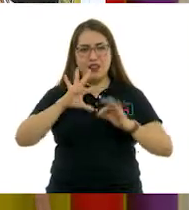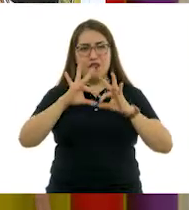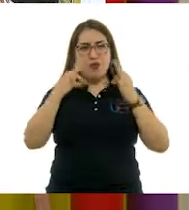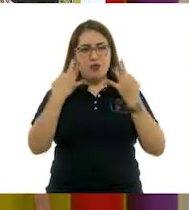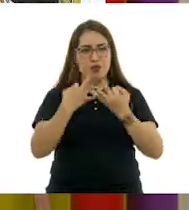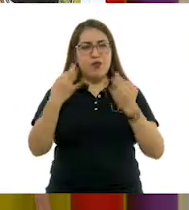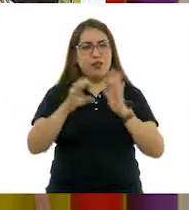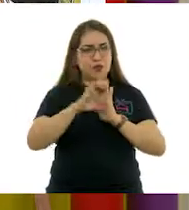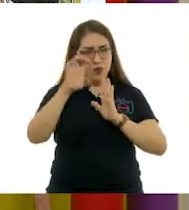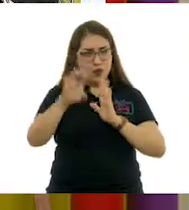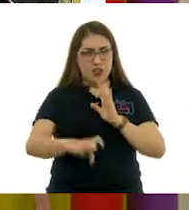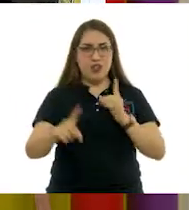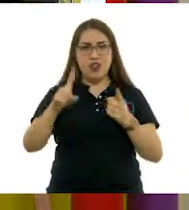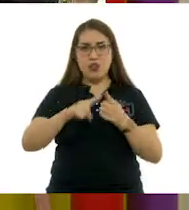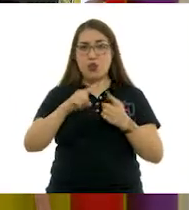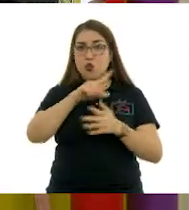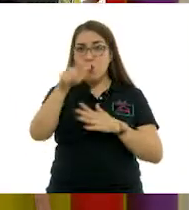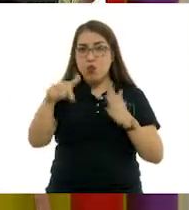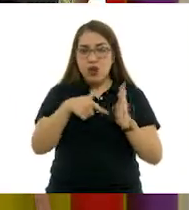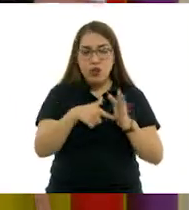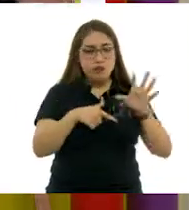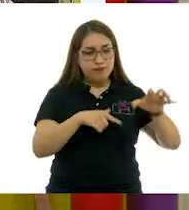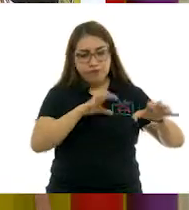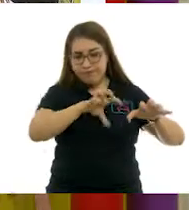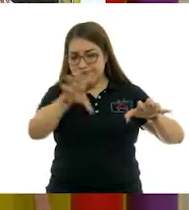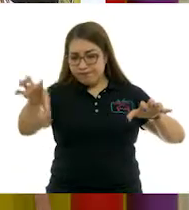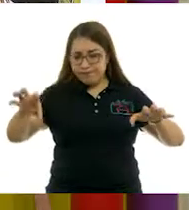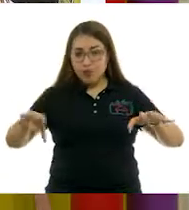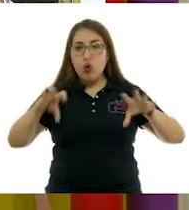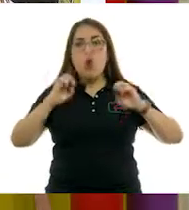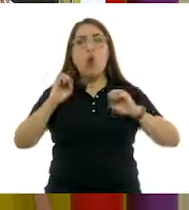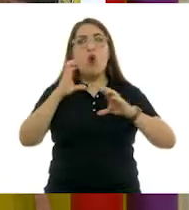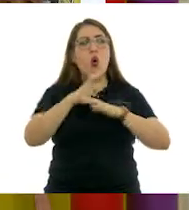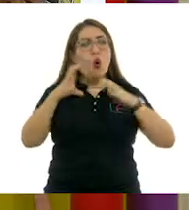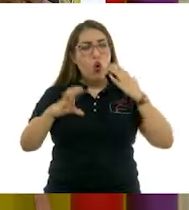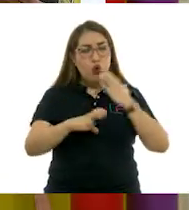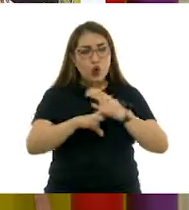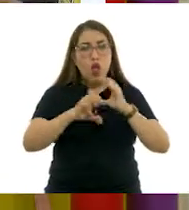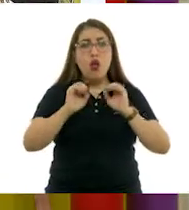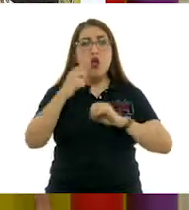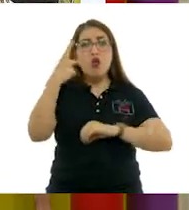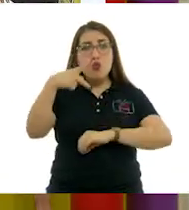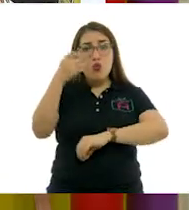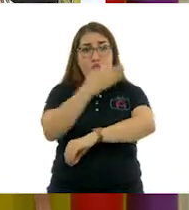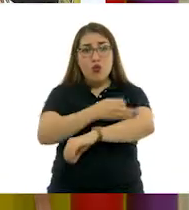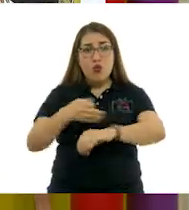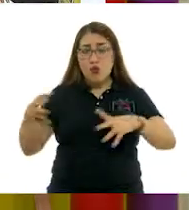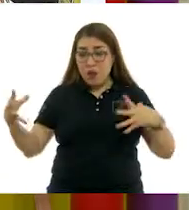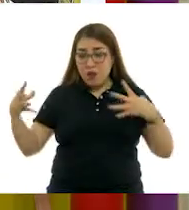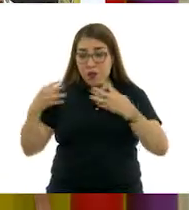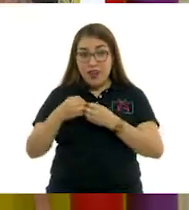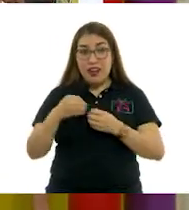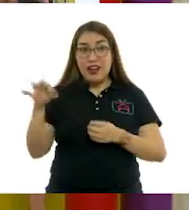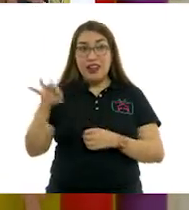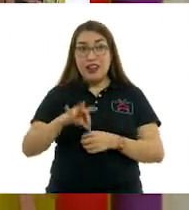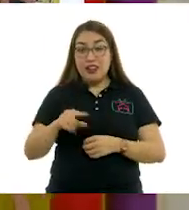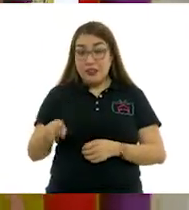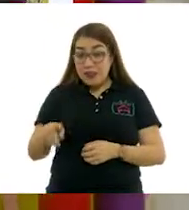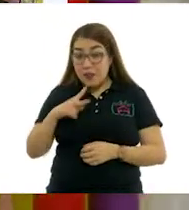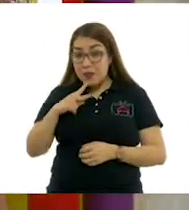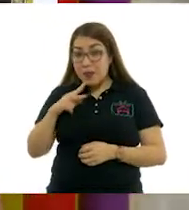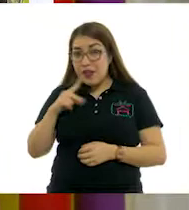ejemplo, los espacios como tal, objetos, la familia. ¿Qué tal si está mi papá ahí? Leyendo entonces, el